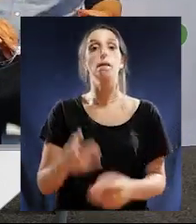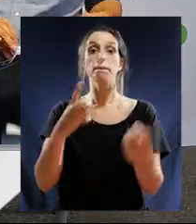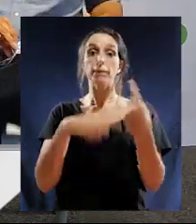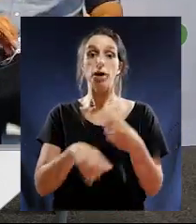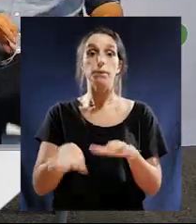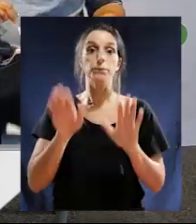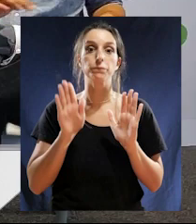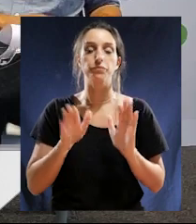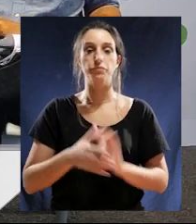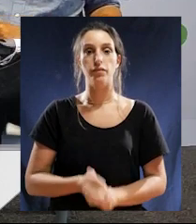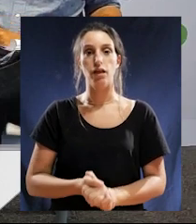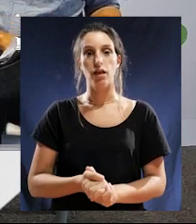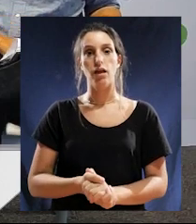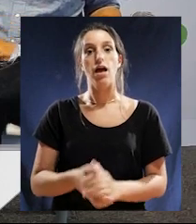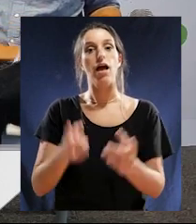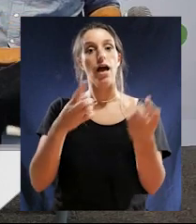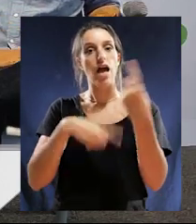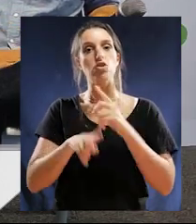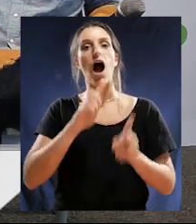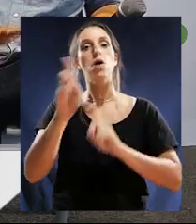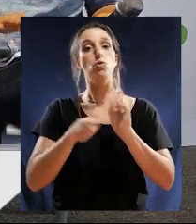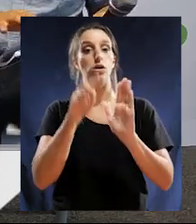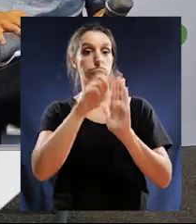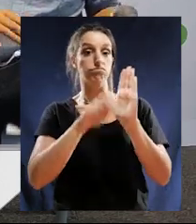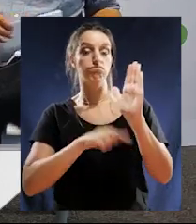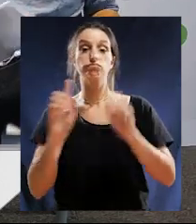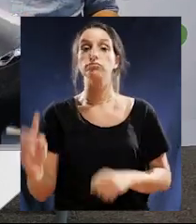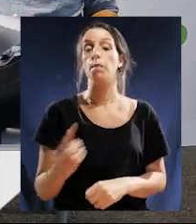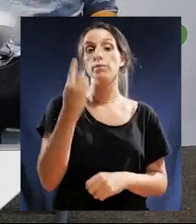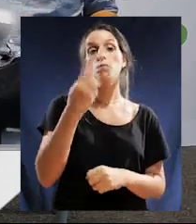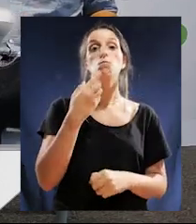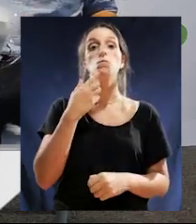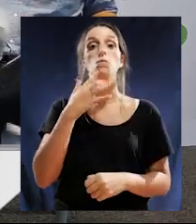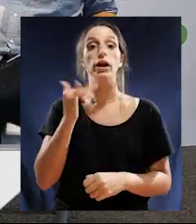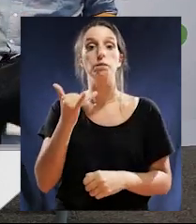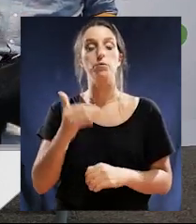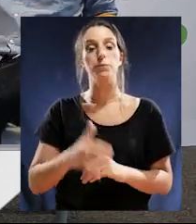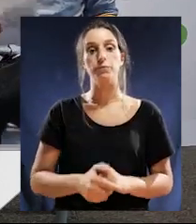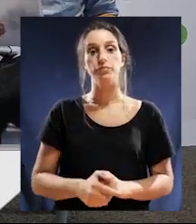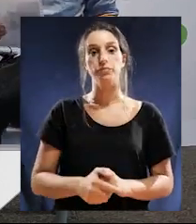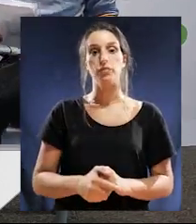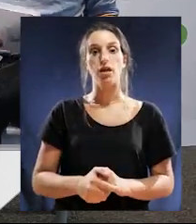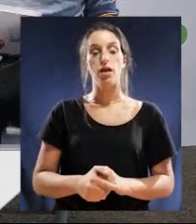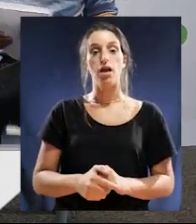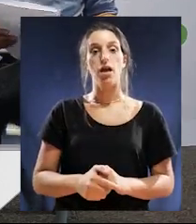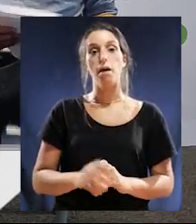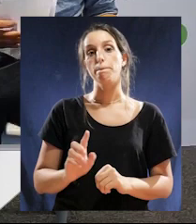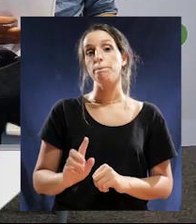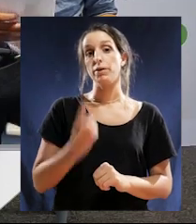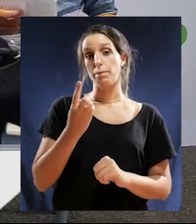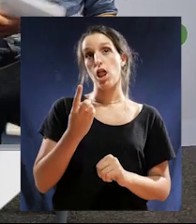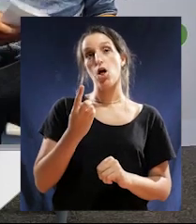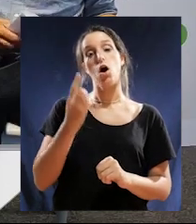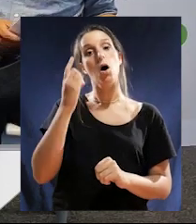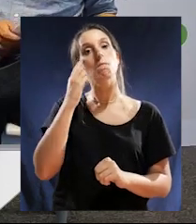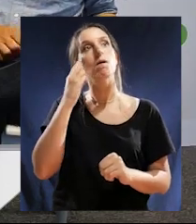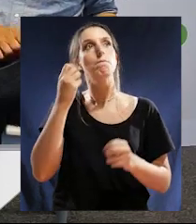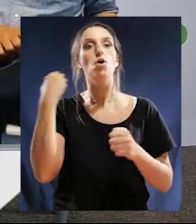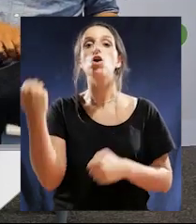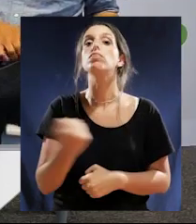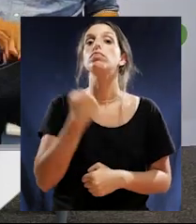pero bueno colocamos allí algunos de los puntos en primer lugar el primer punto que nos parece